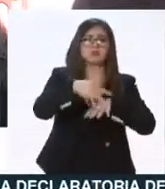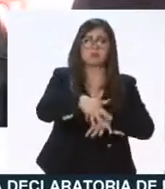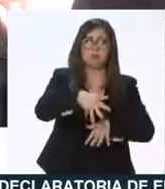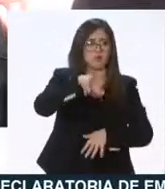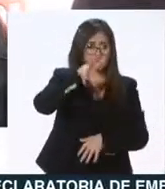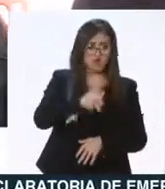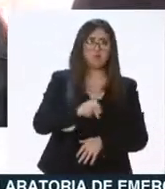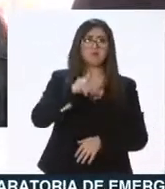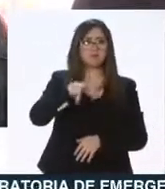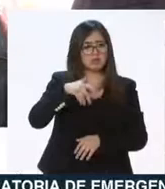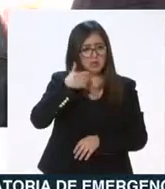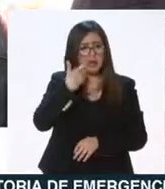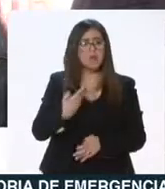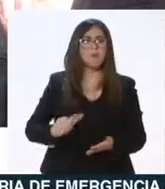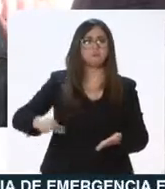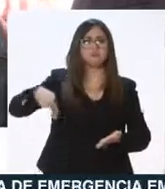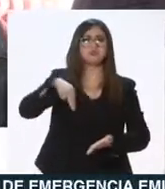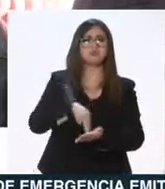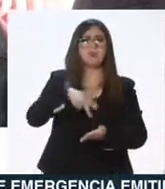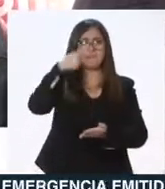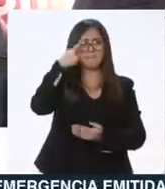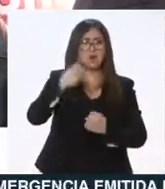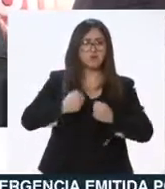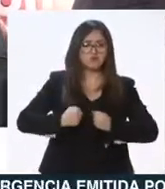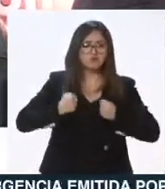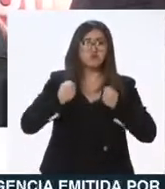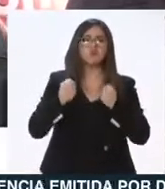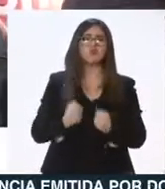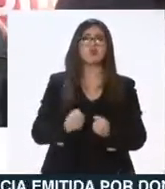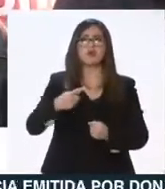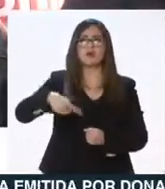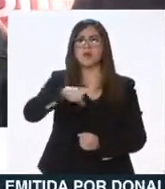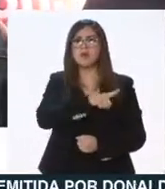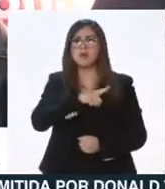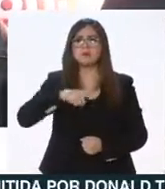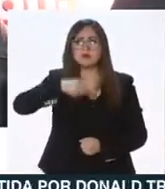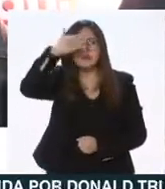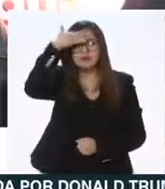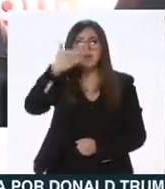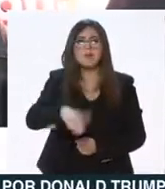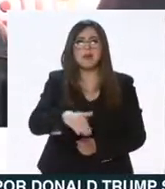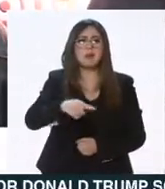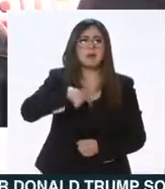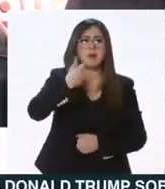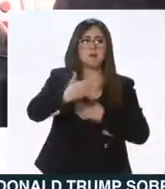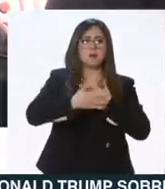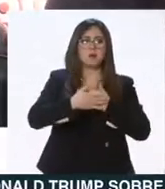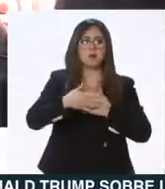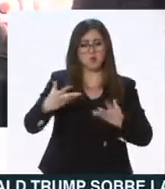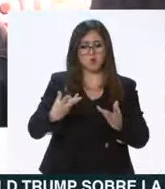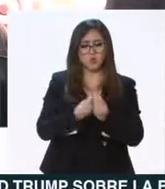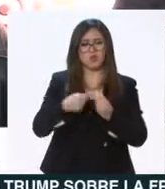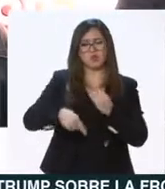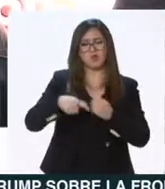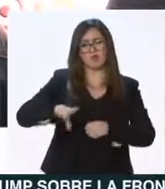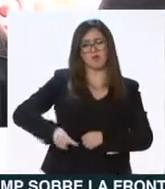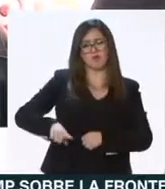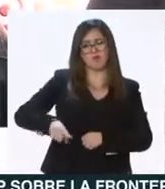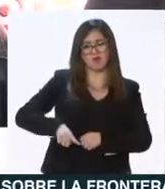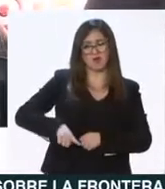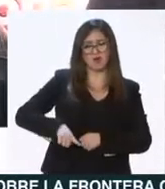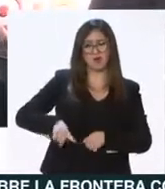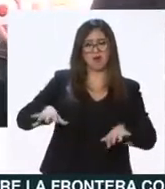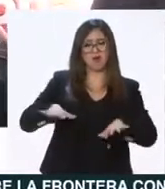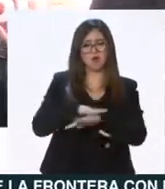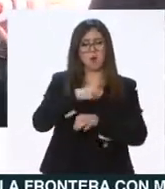Ya tenemos que ponernos bien abusados para que esta cuarta transformación sea real, o si